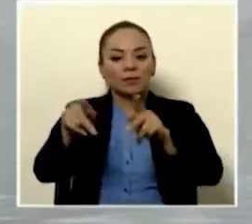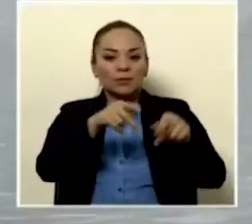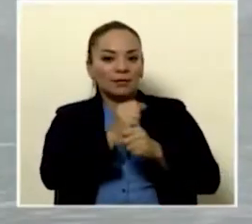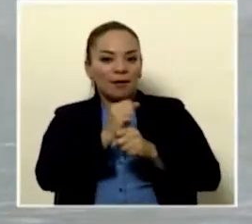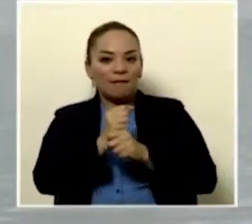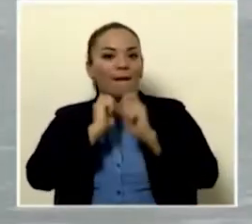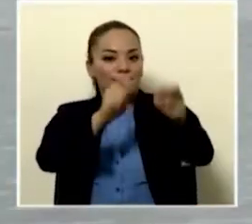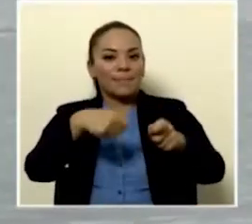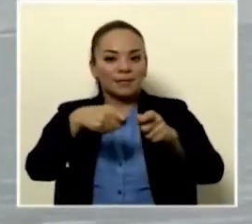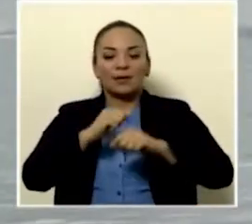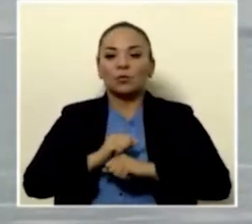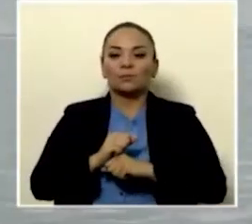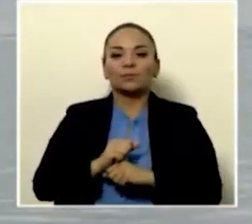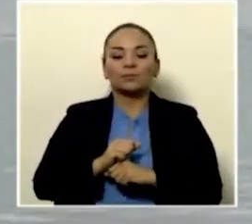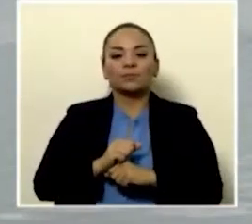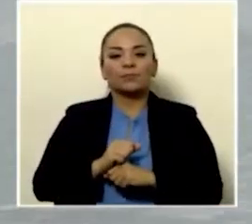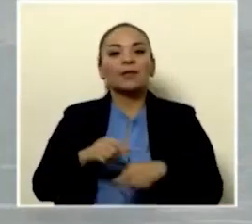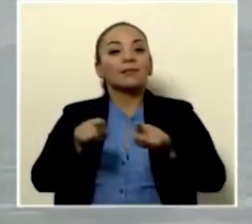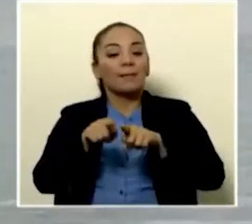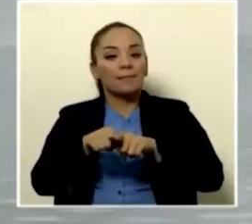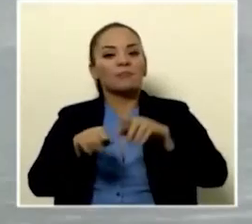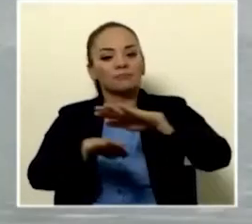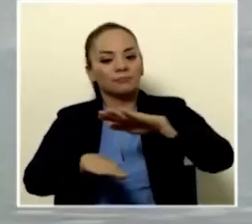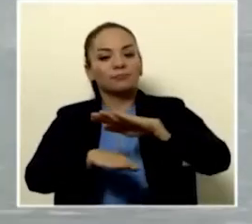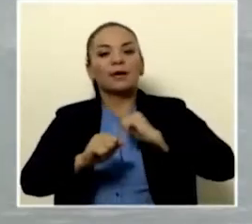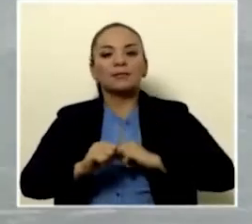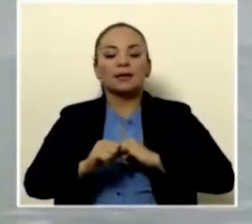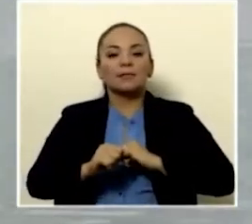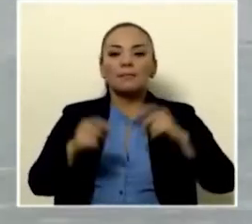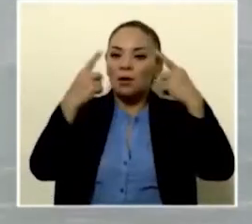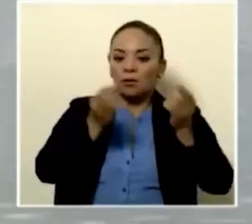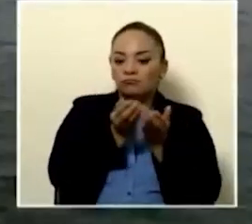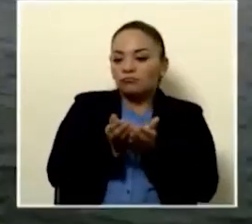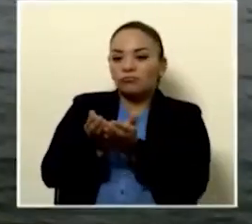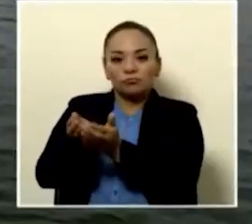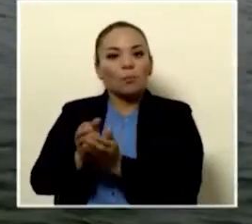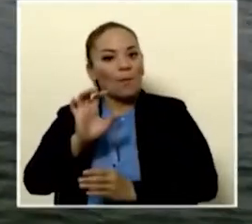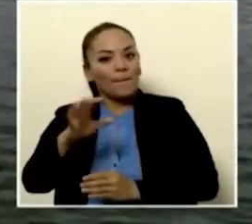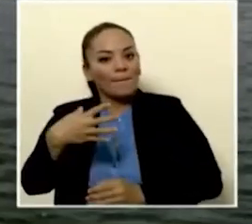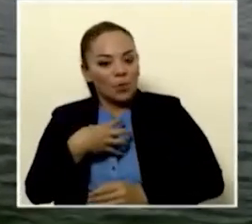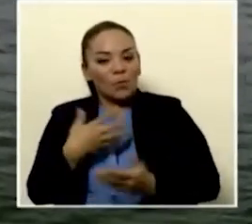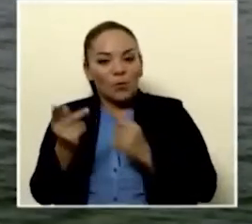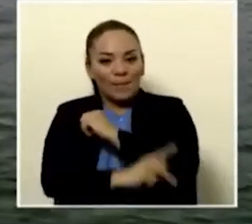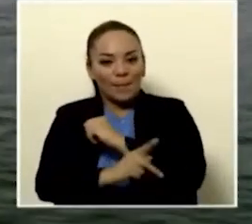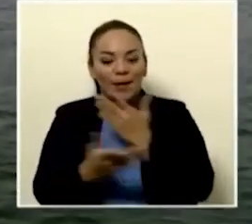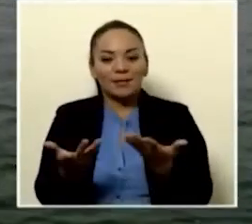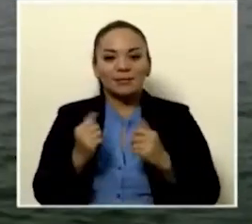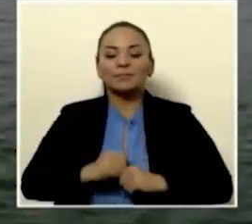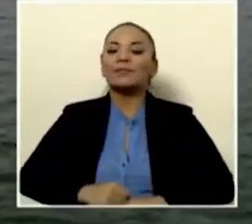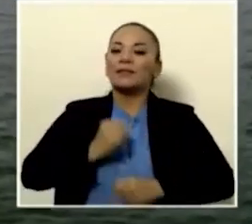otros. Además, establecer las bases de la creación de una flota nacional atunera,